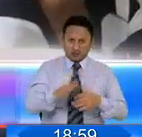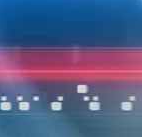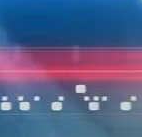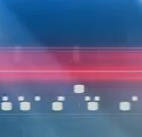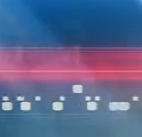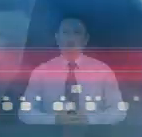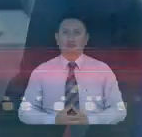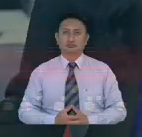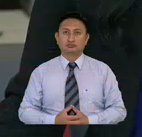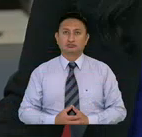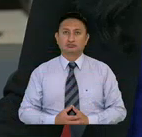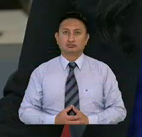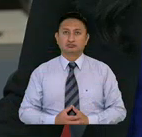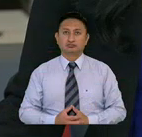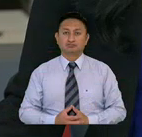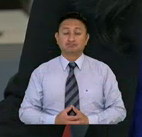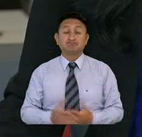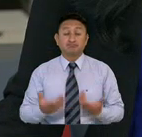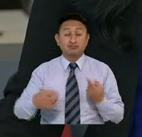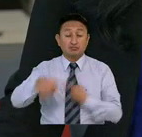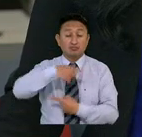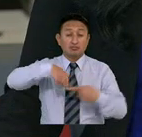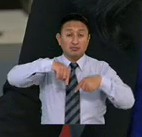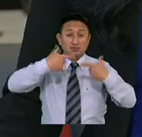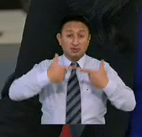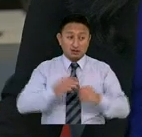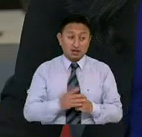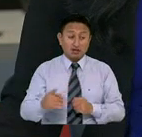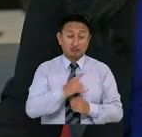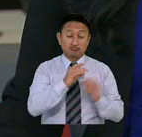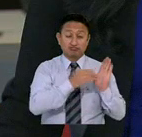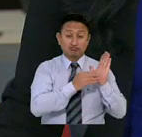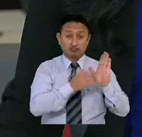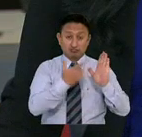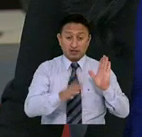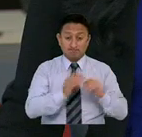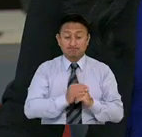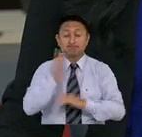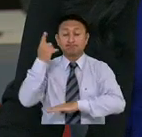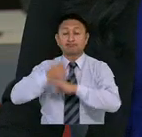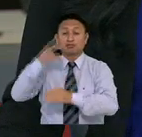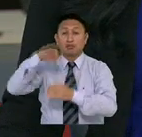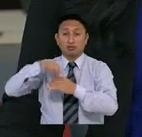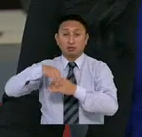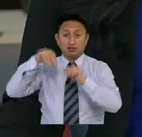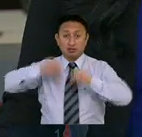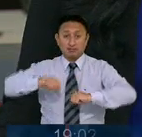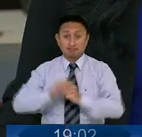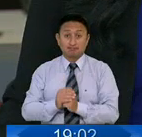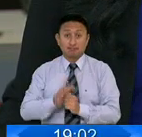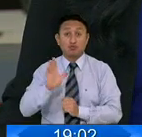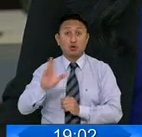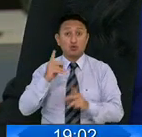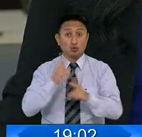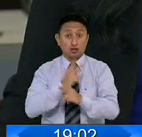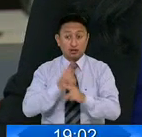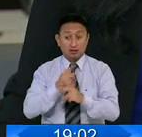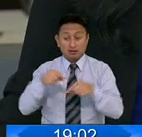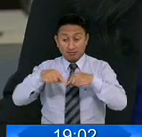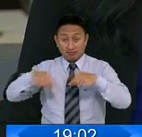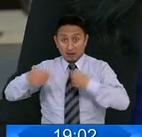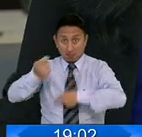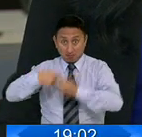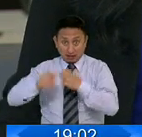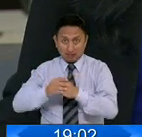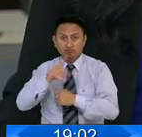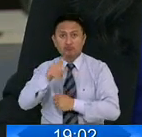2019. De regreso tras la cadena nacional, el día de las elecciones no estarán permitidas las ventas ambulantes